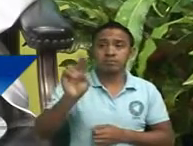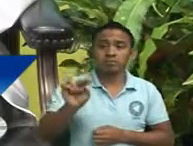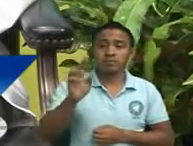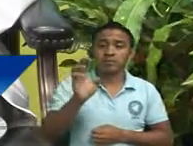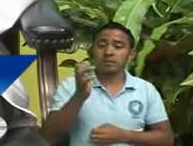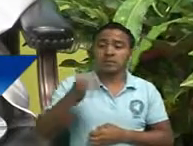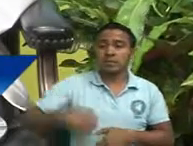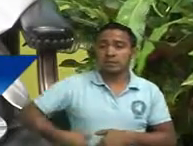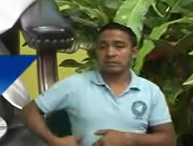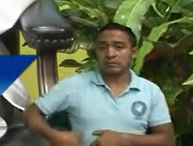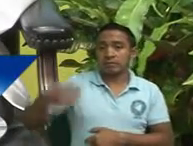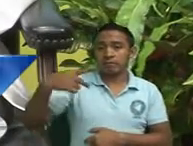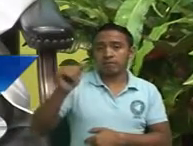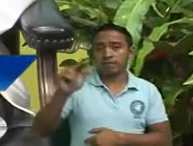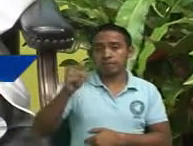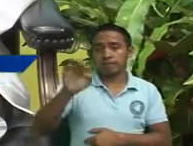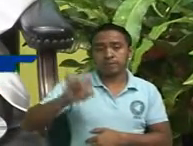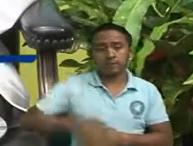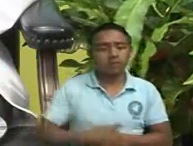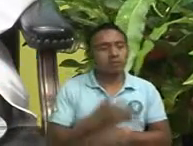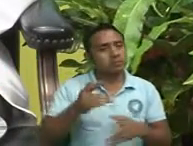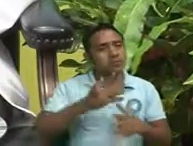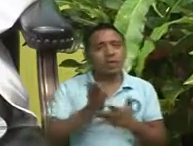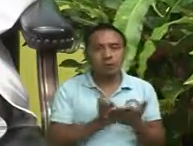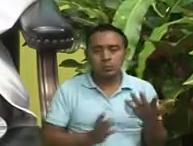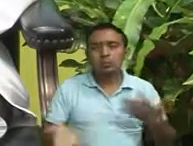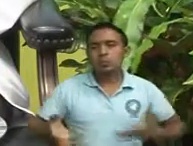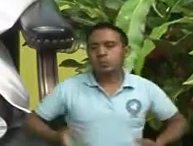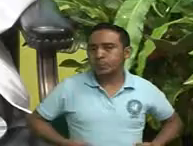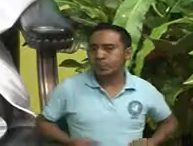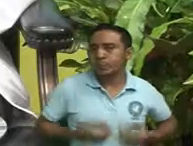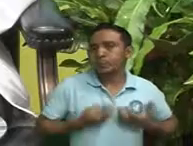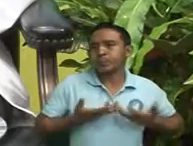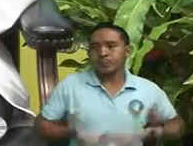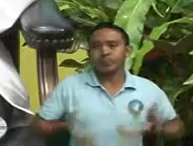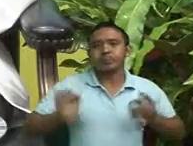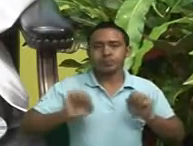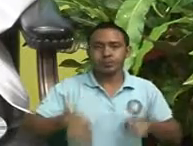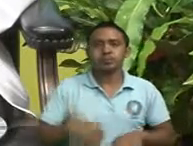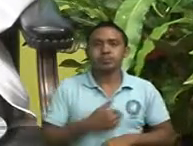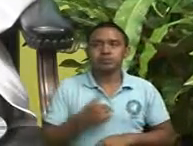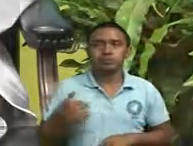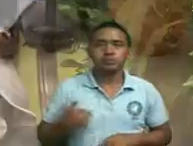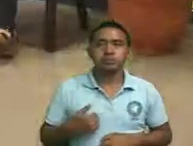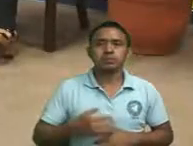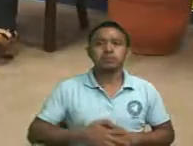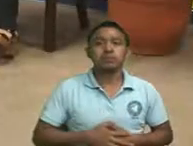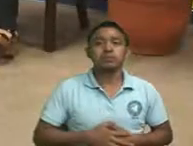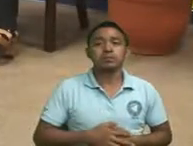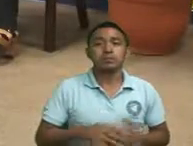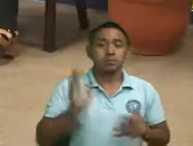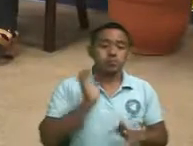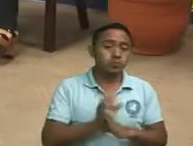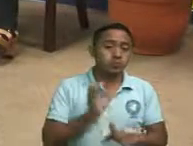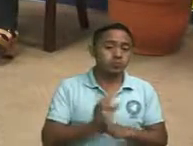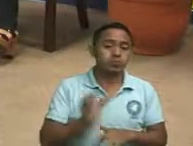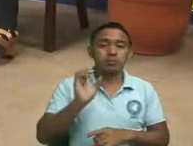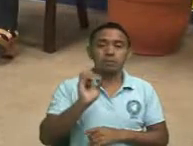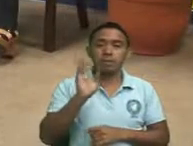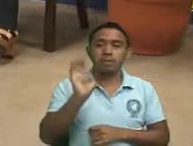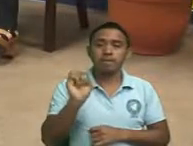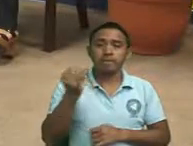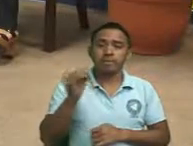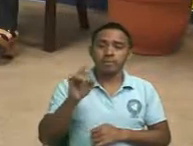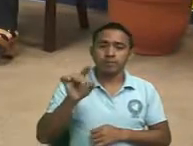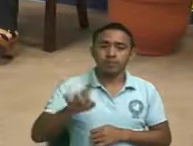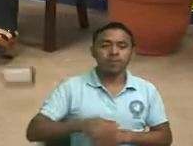altos. Algunos tipos de cáncer también son ocasionados por la obesidad, trastornos del